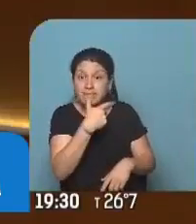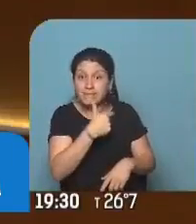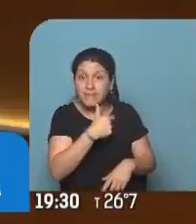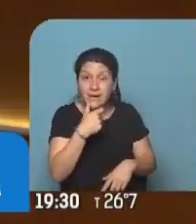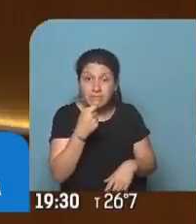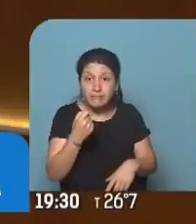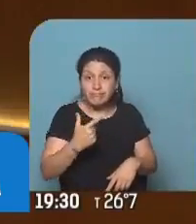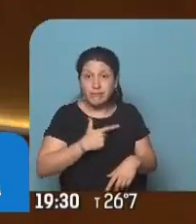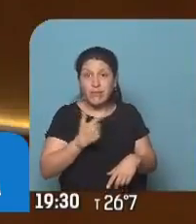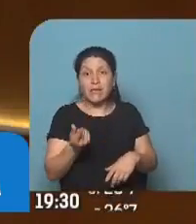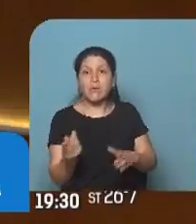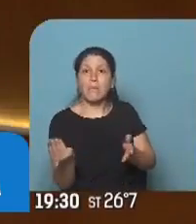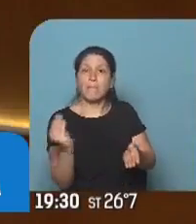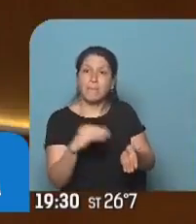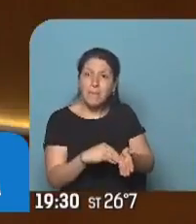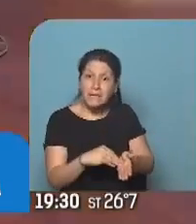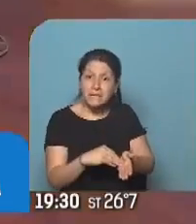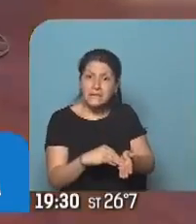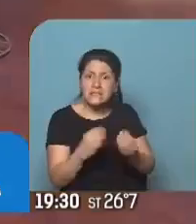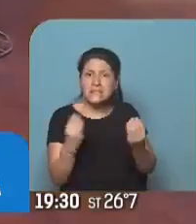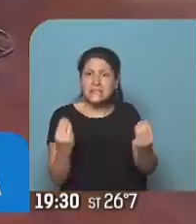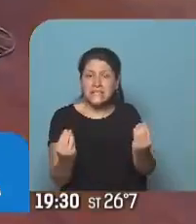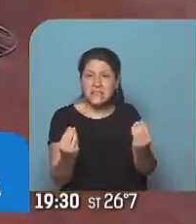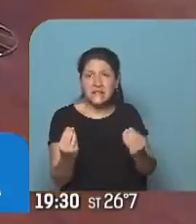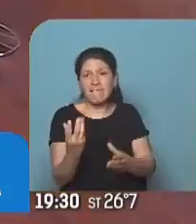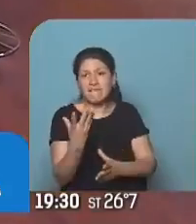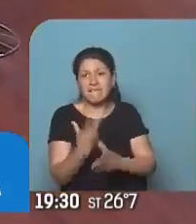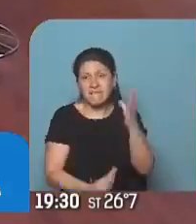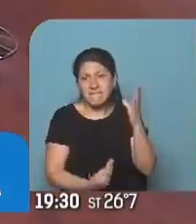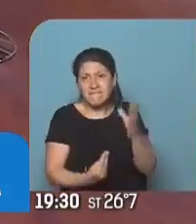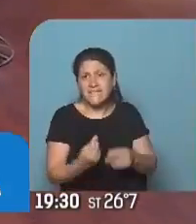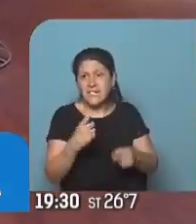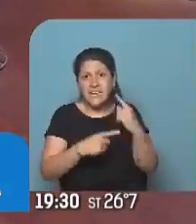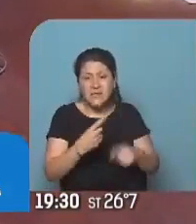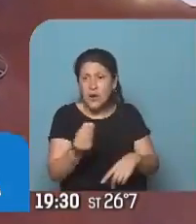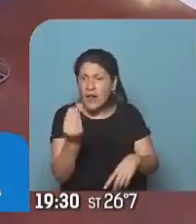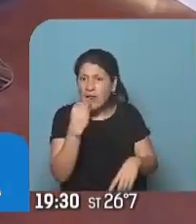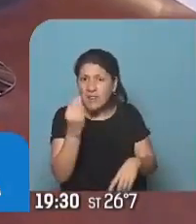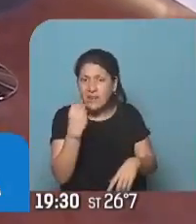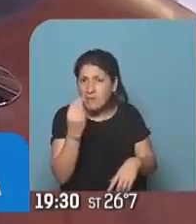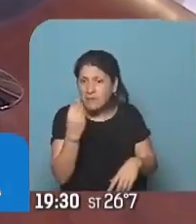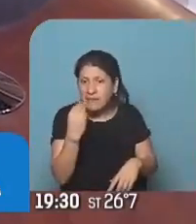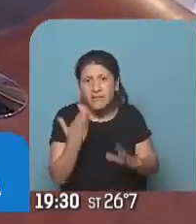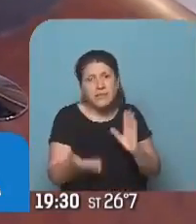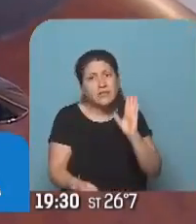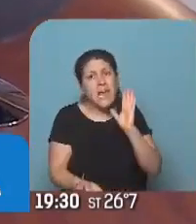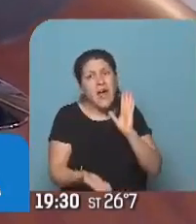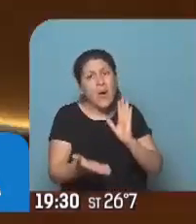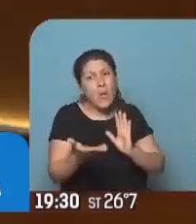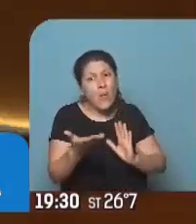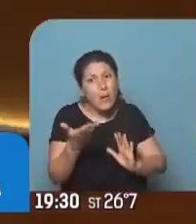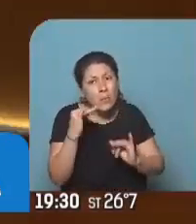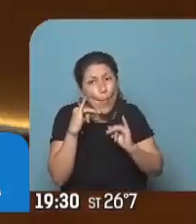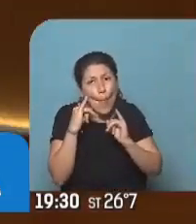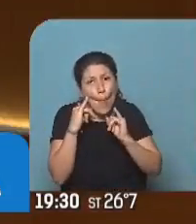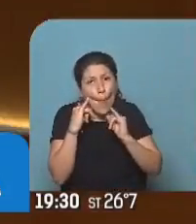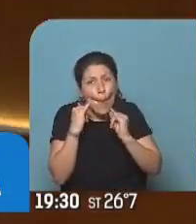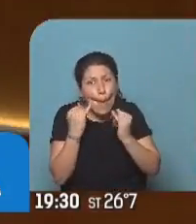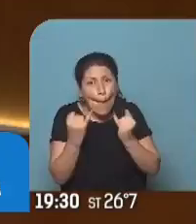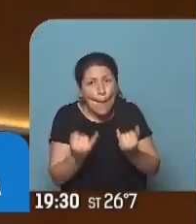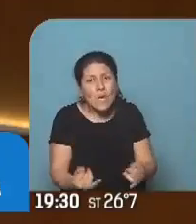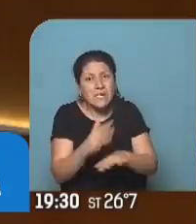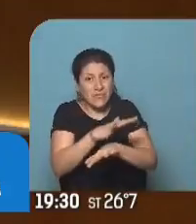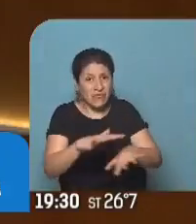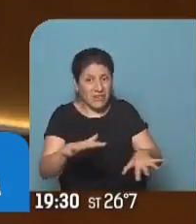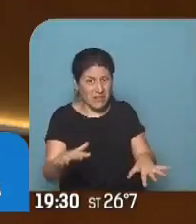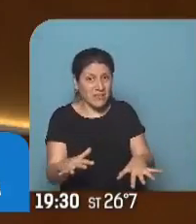esto sumado a un enorme déficit de alimentos que hace que esté en aumento la desnutrición, incluyendo la desnutrición infantil.